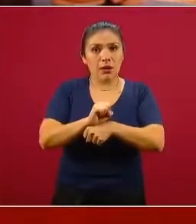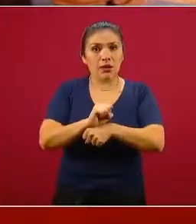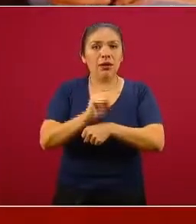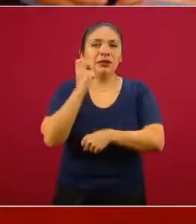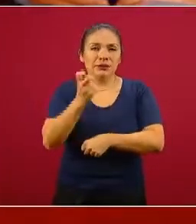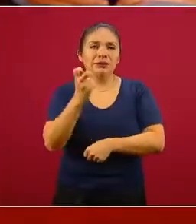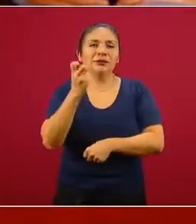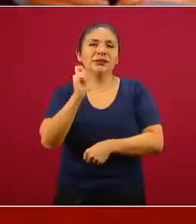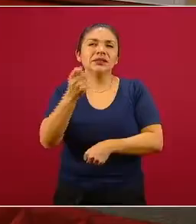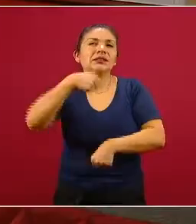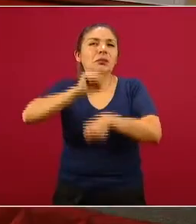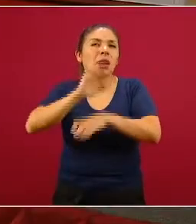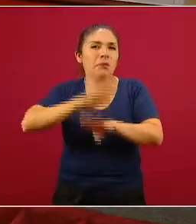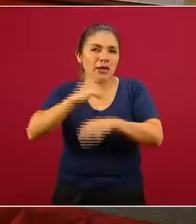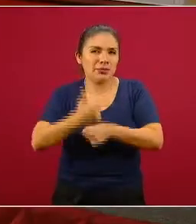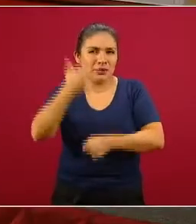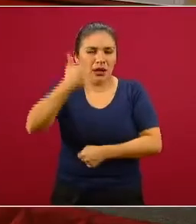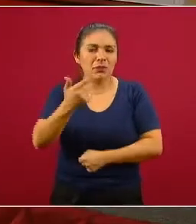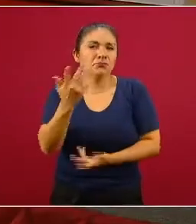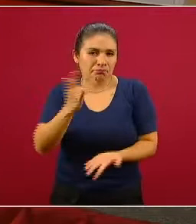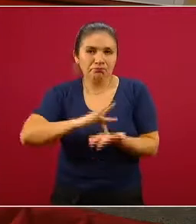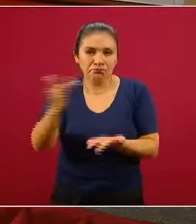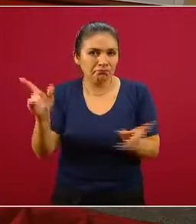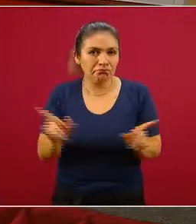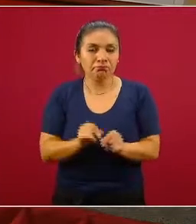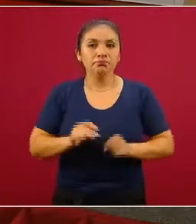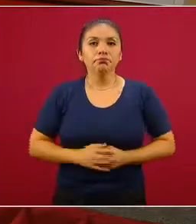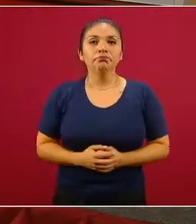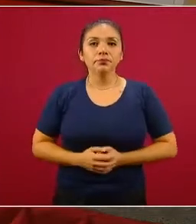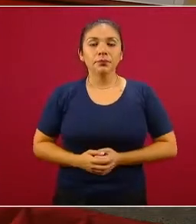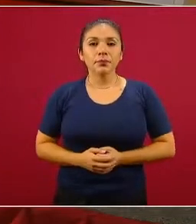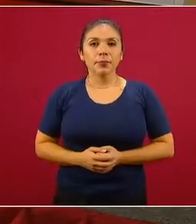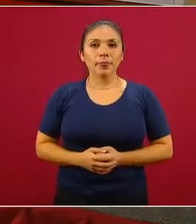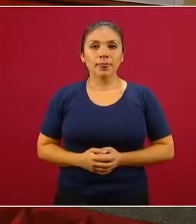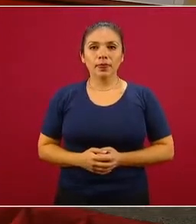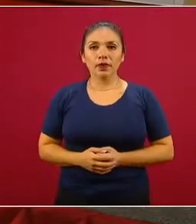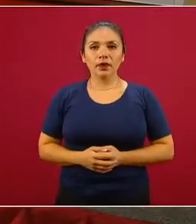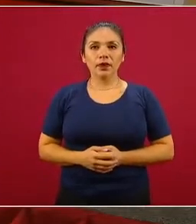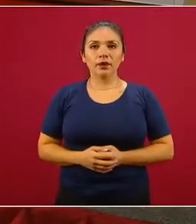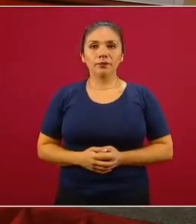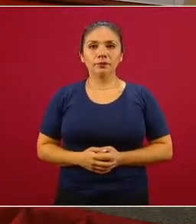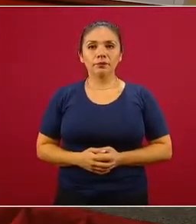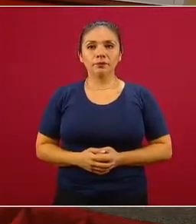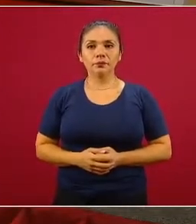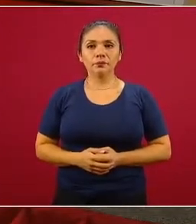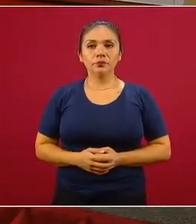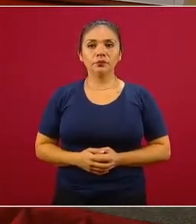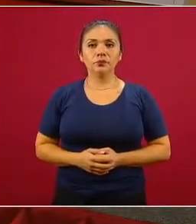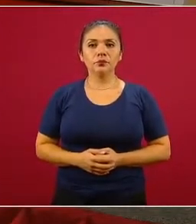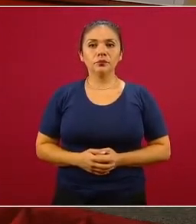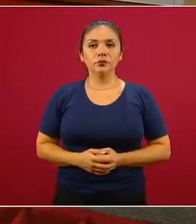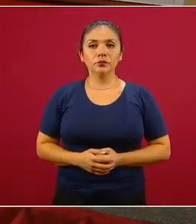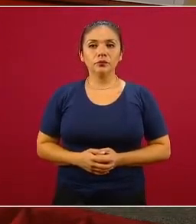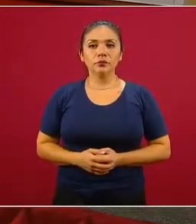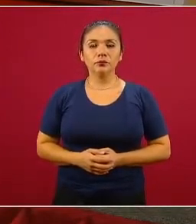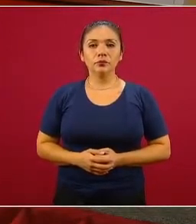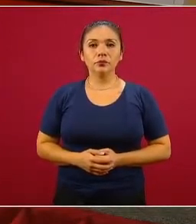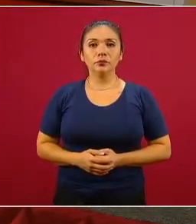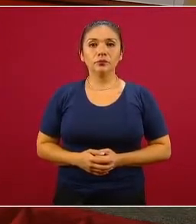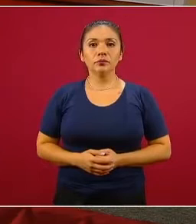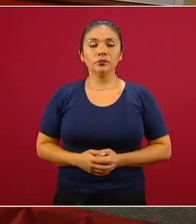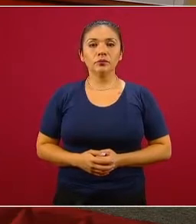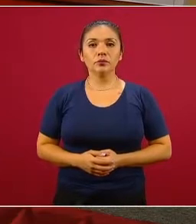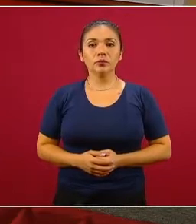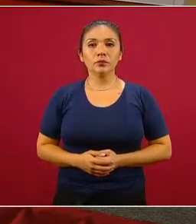Gracias, doctor. Muchas gracias. ¿Es esta fecha fija? Solo se podía modificar para antes. Vamos